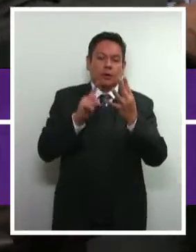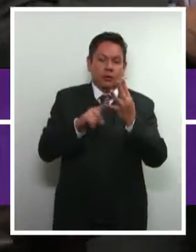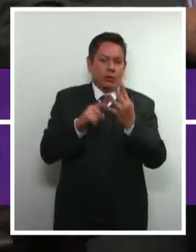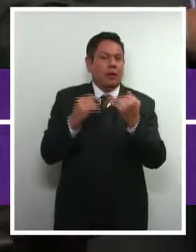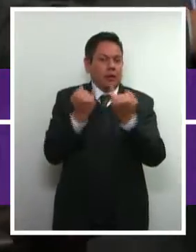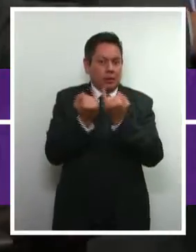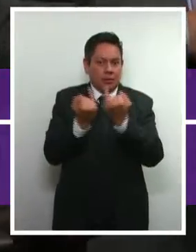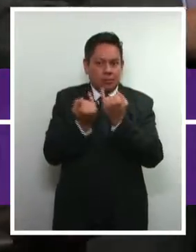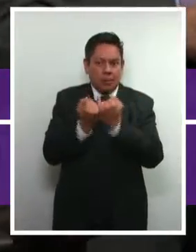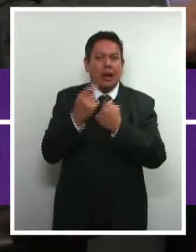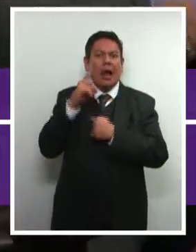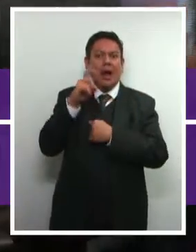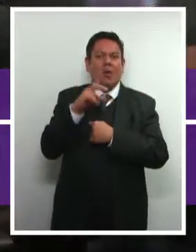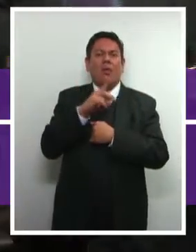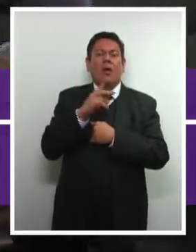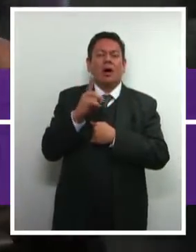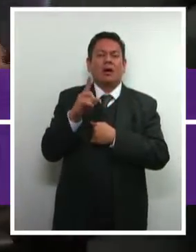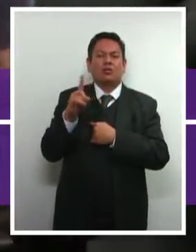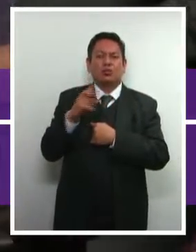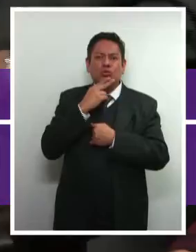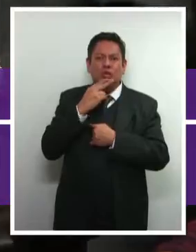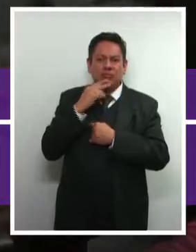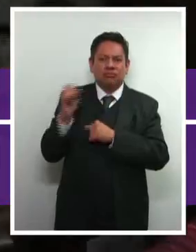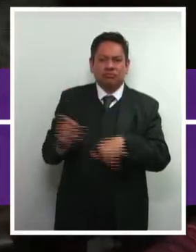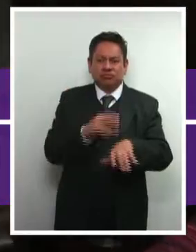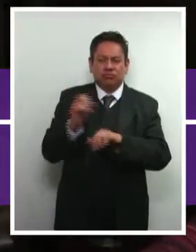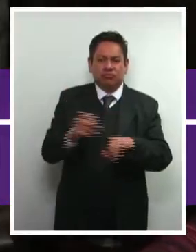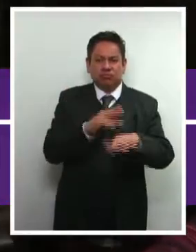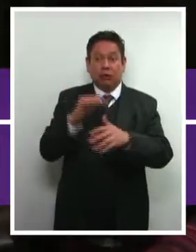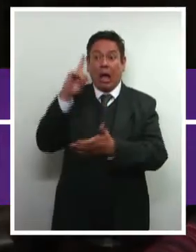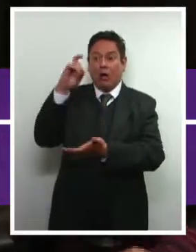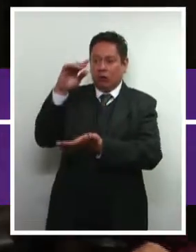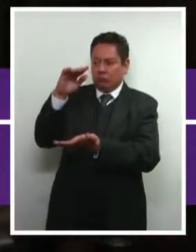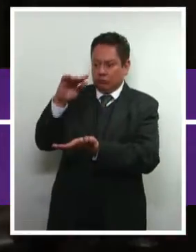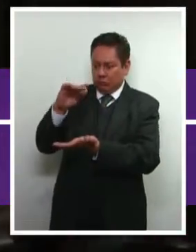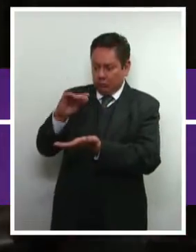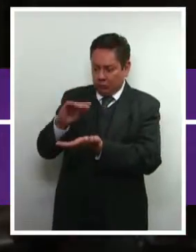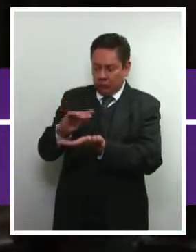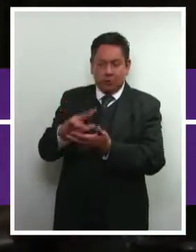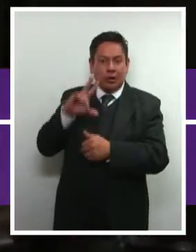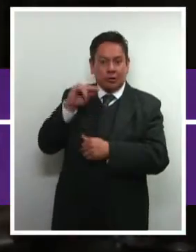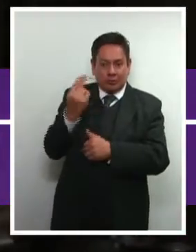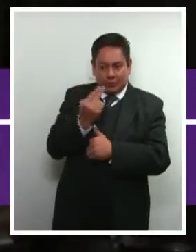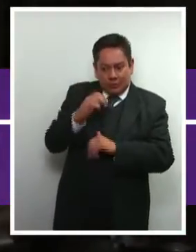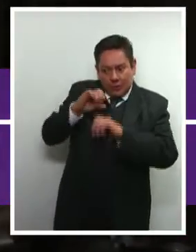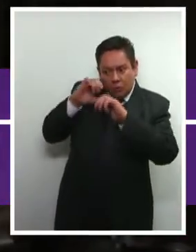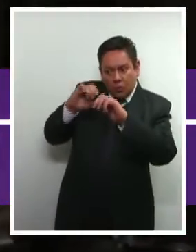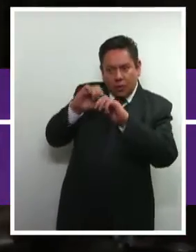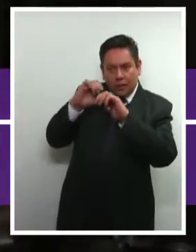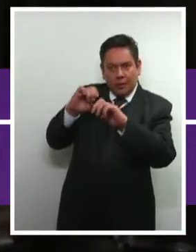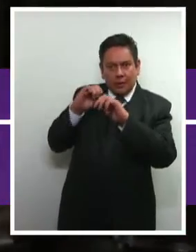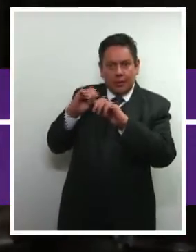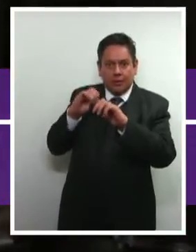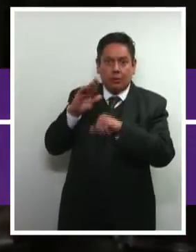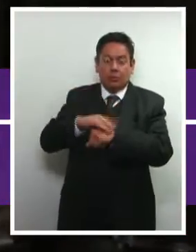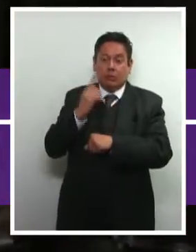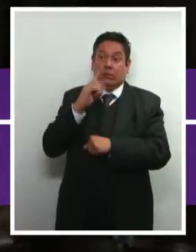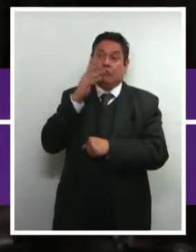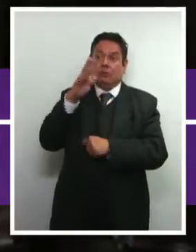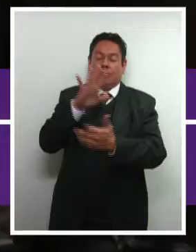de restaurar y conservar nuestros ecosistemas lacustres, patrimonio natural y cultural fundamental de la